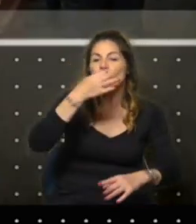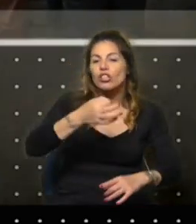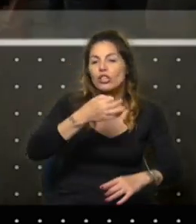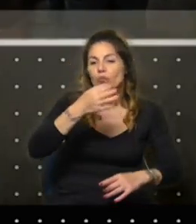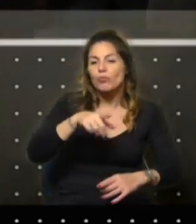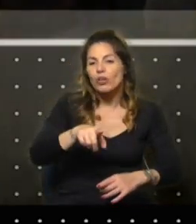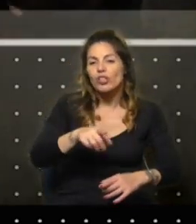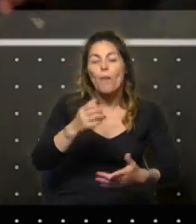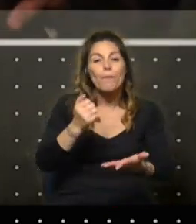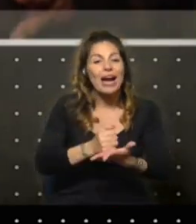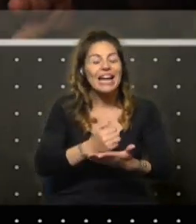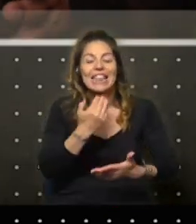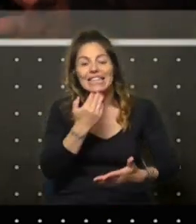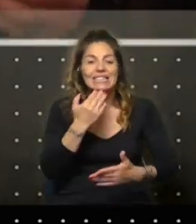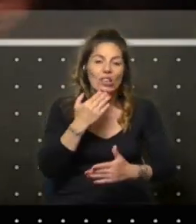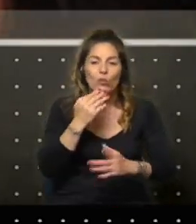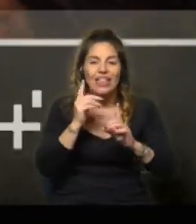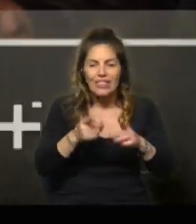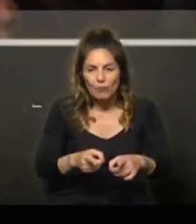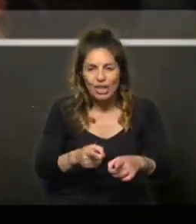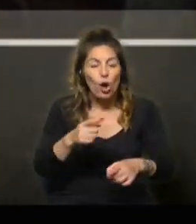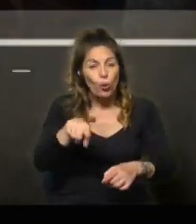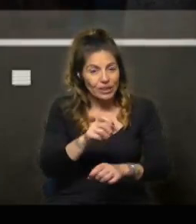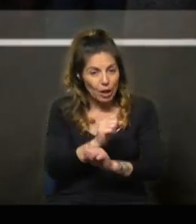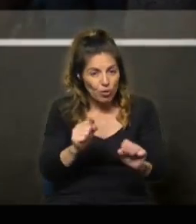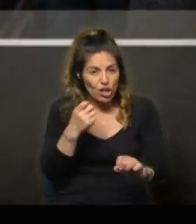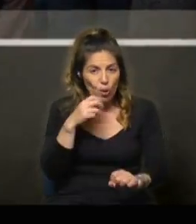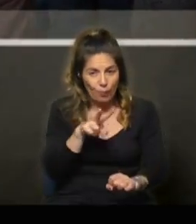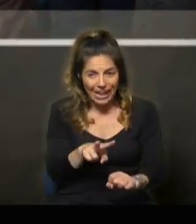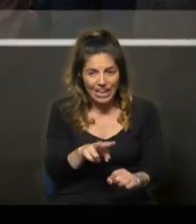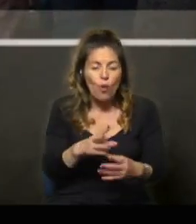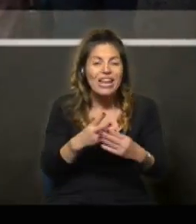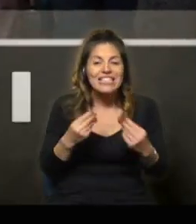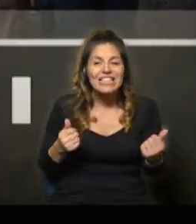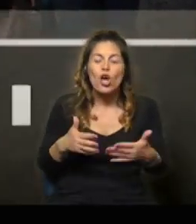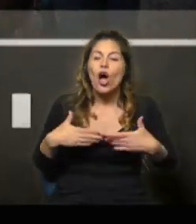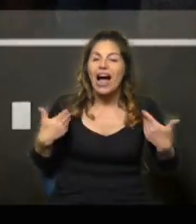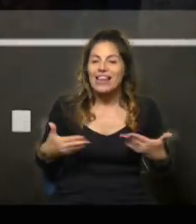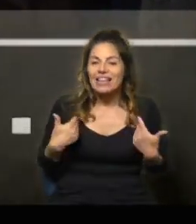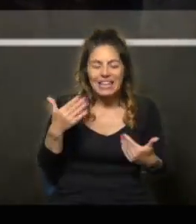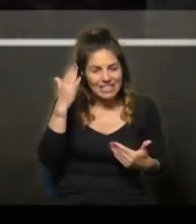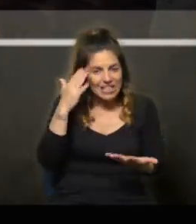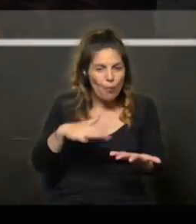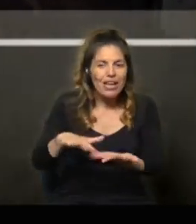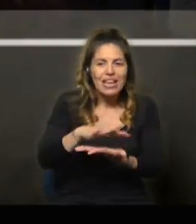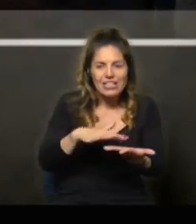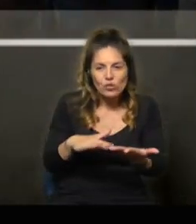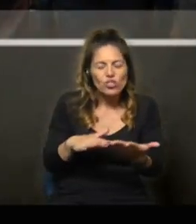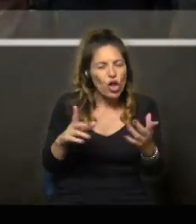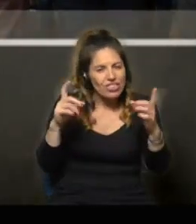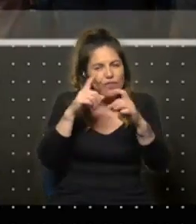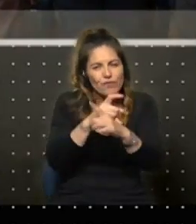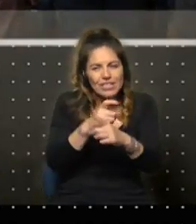recogimos marcan esta incertidumbre también ustedes la han podido ver hay como una sensación de alegría se sabe que la situación es muy